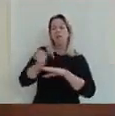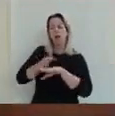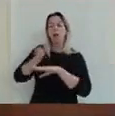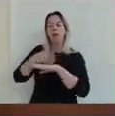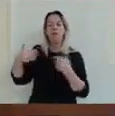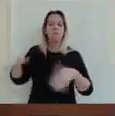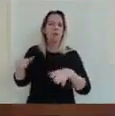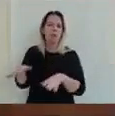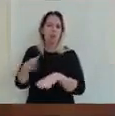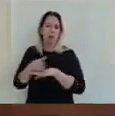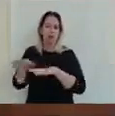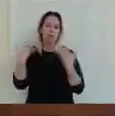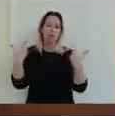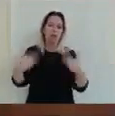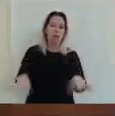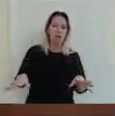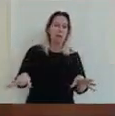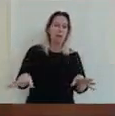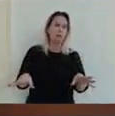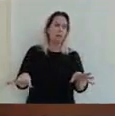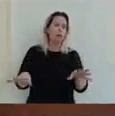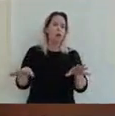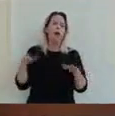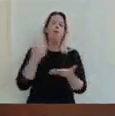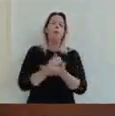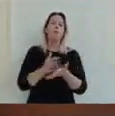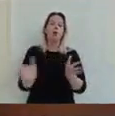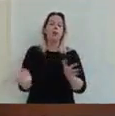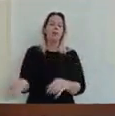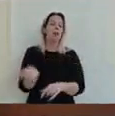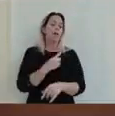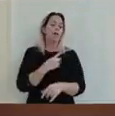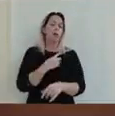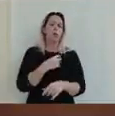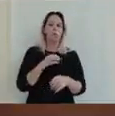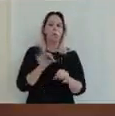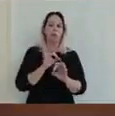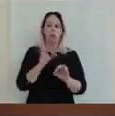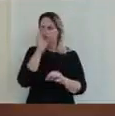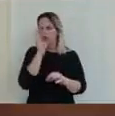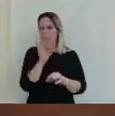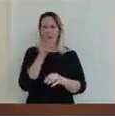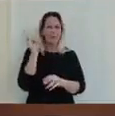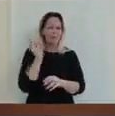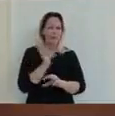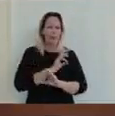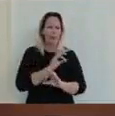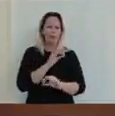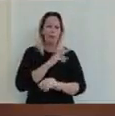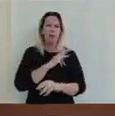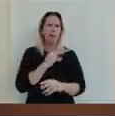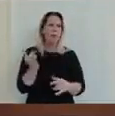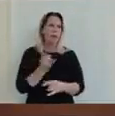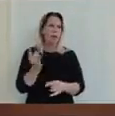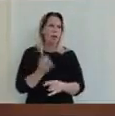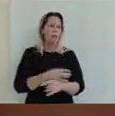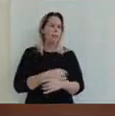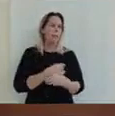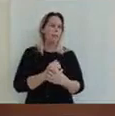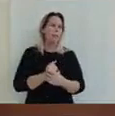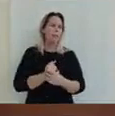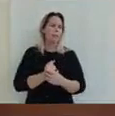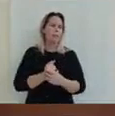el ingreso a la ciudad de Paso de los Libres, a los camioneros y a todas aquellas personas provenientes del Brasil, lo que viola las medidas de prevención